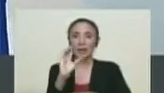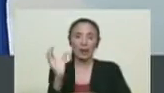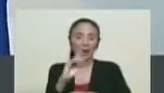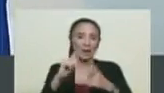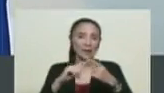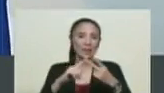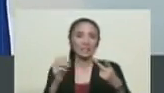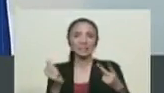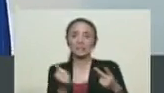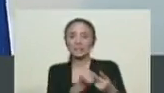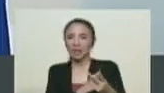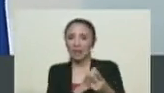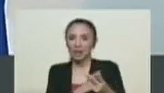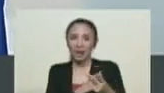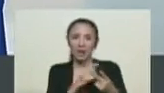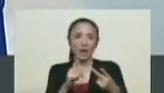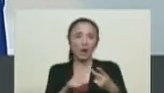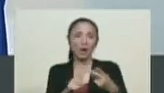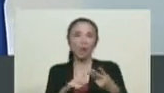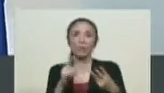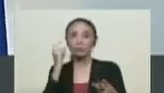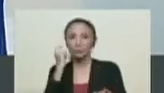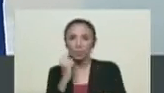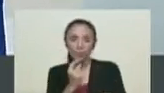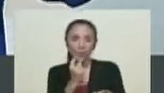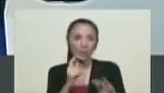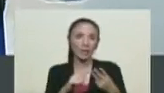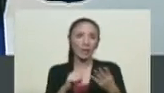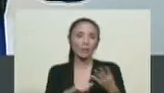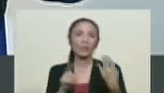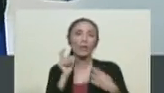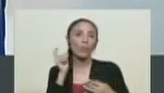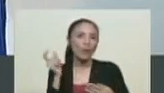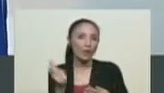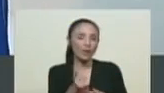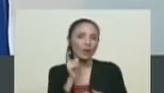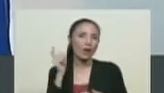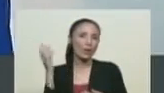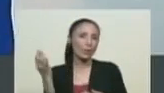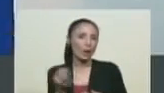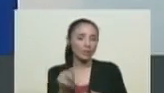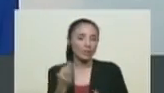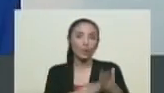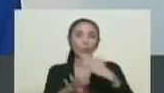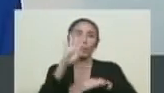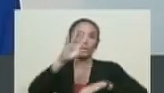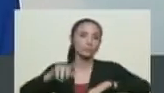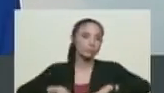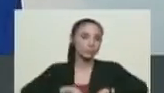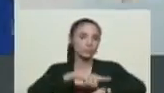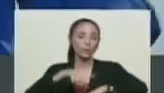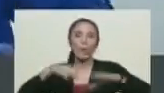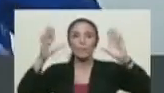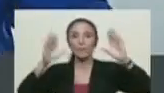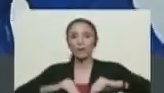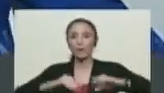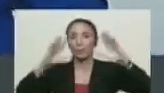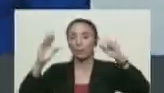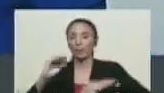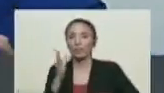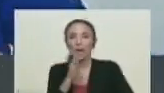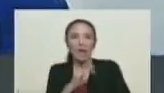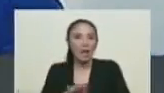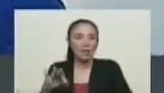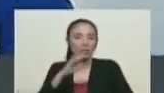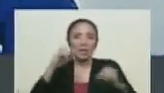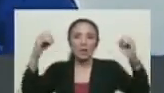Chacao, parte del municipio Sucre, Guarenas y Guatire. Durante 4 horas la dejaron sin luz. ¿Cómo se